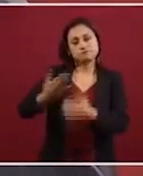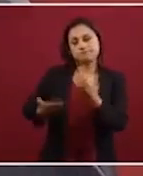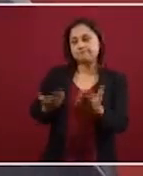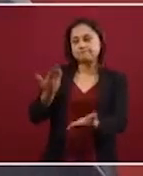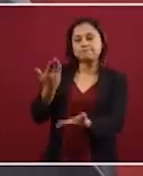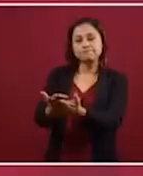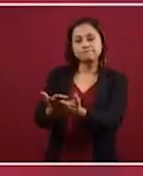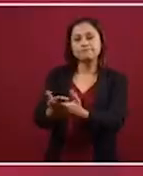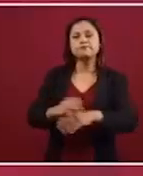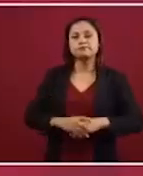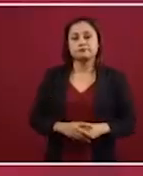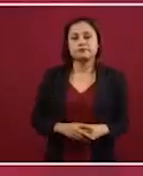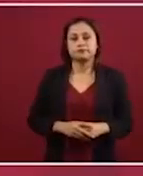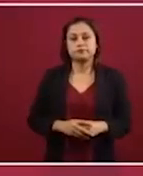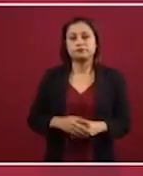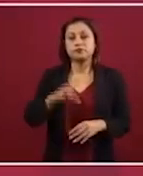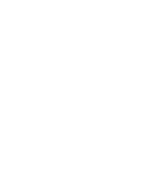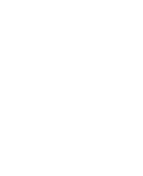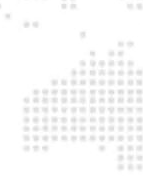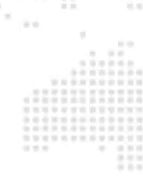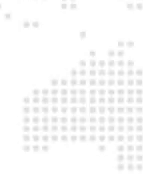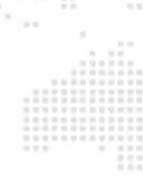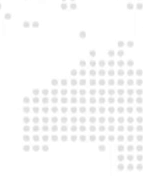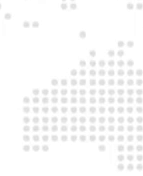el estado de bienestar